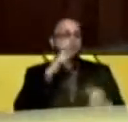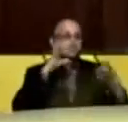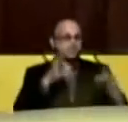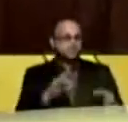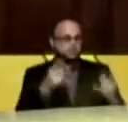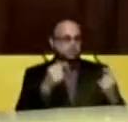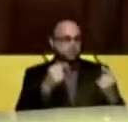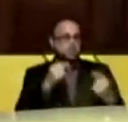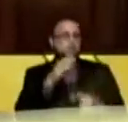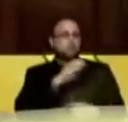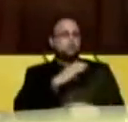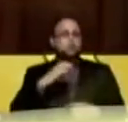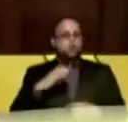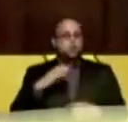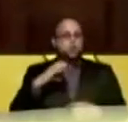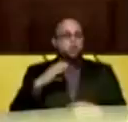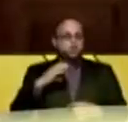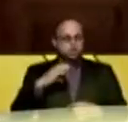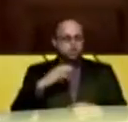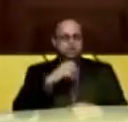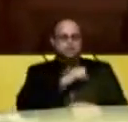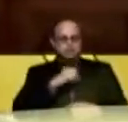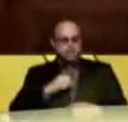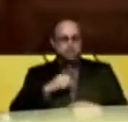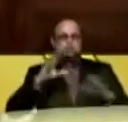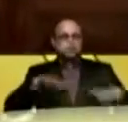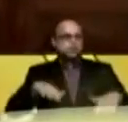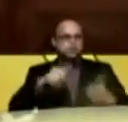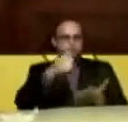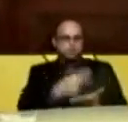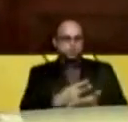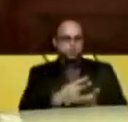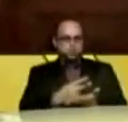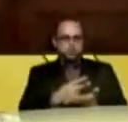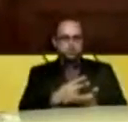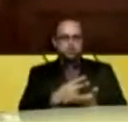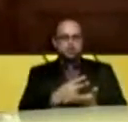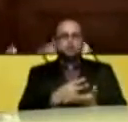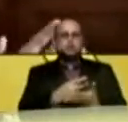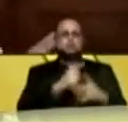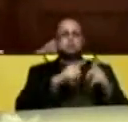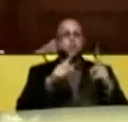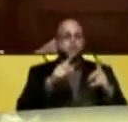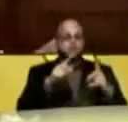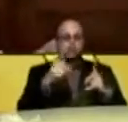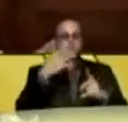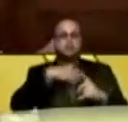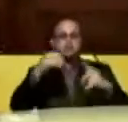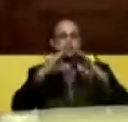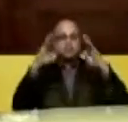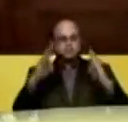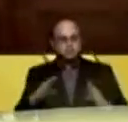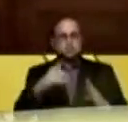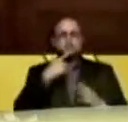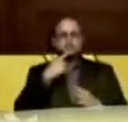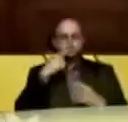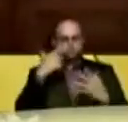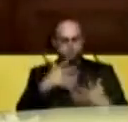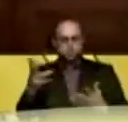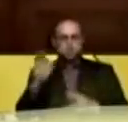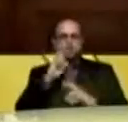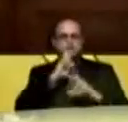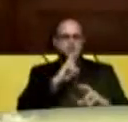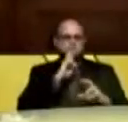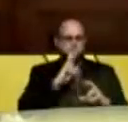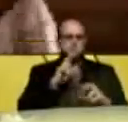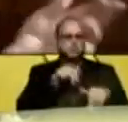congreso no había en el senado no habían aprobado la medida en la casa blanca dijo no nosotros vamos a sacar un informe lo sacaron en marzo o abril